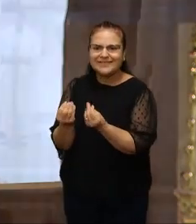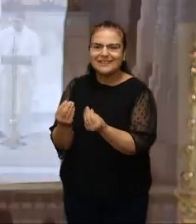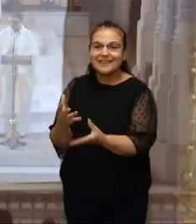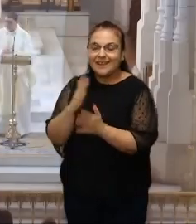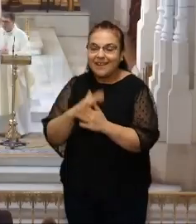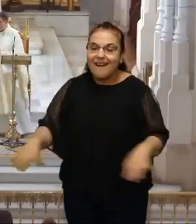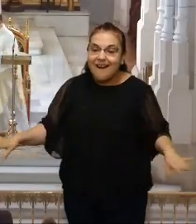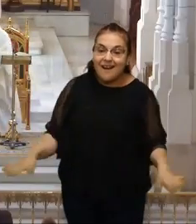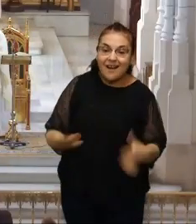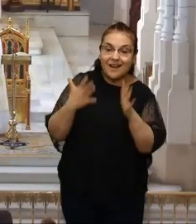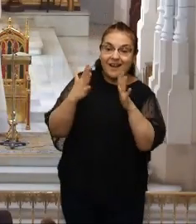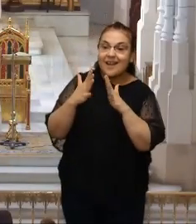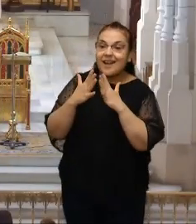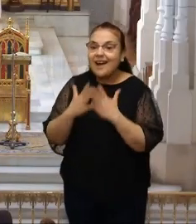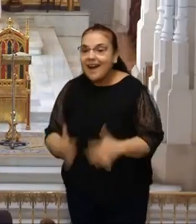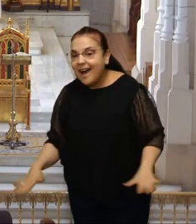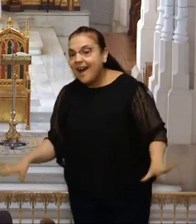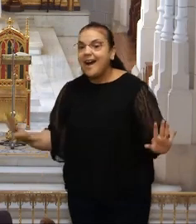Aleluya.